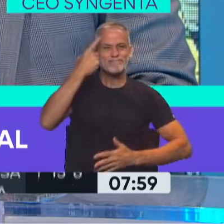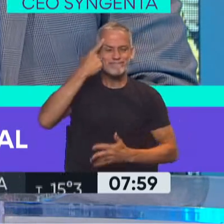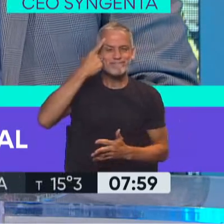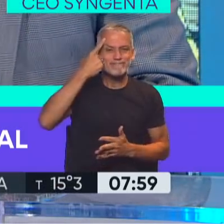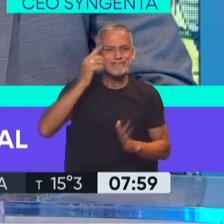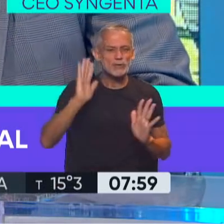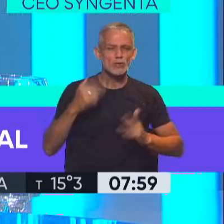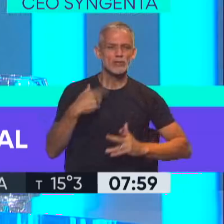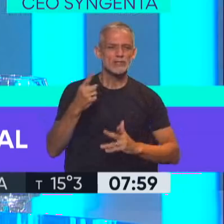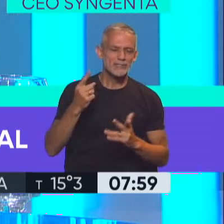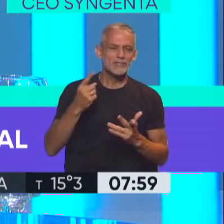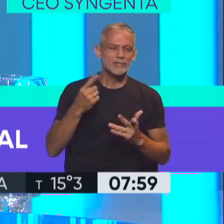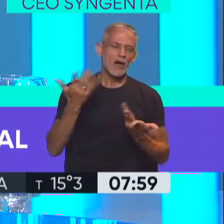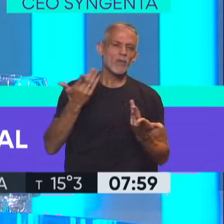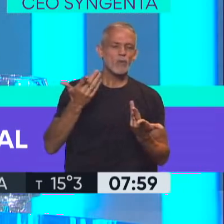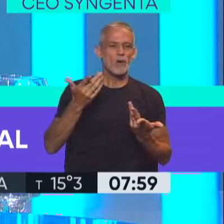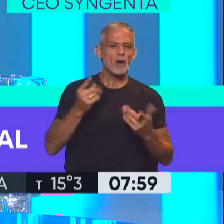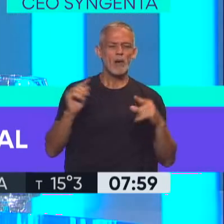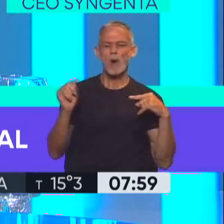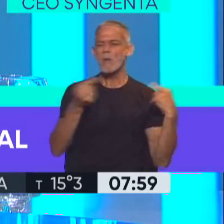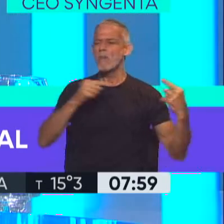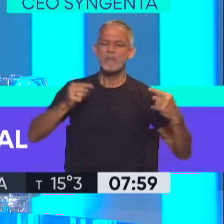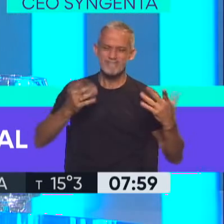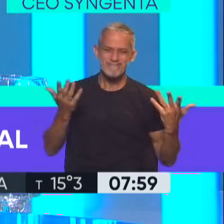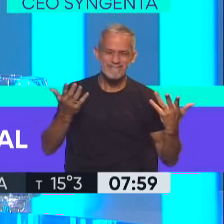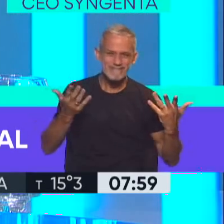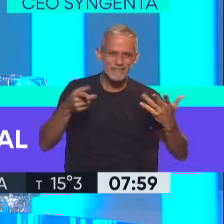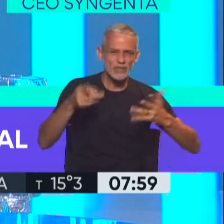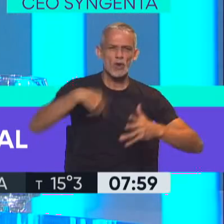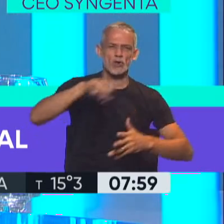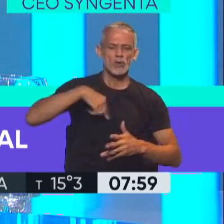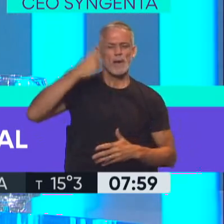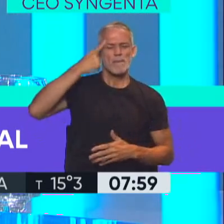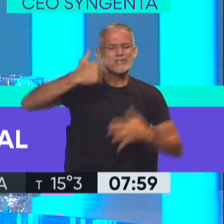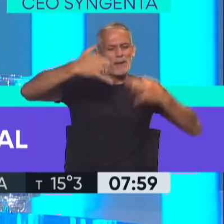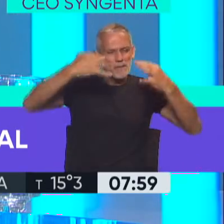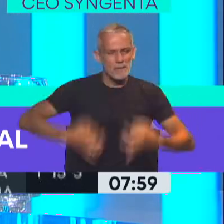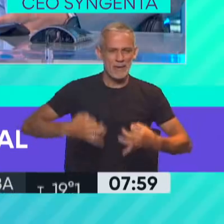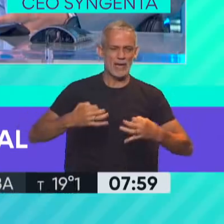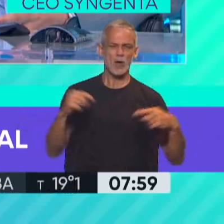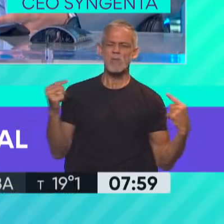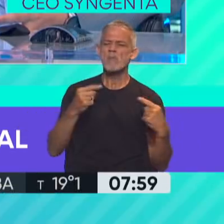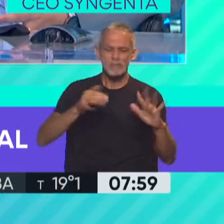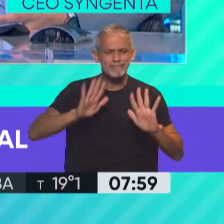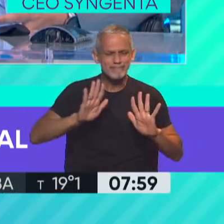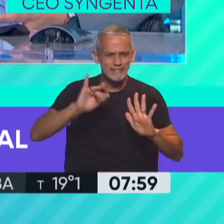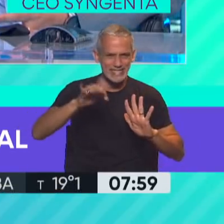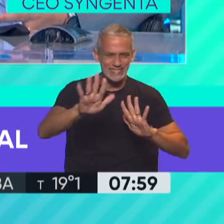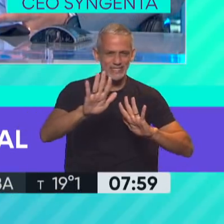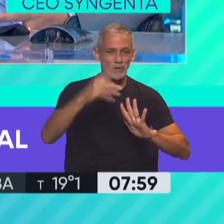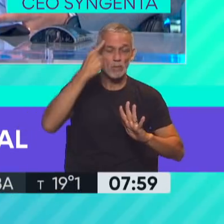después de algunos fuegos artificiales todos vamos a hacer más racionales y conscientes del momento que vive la argentina